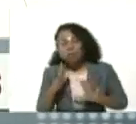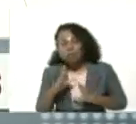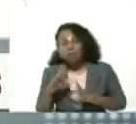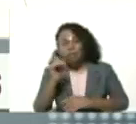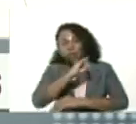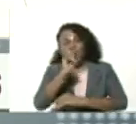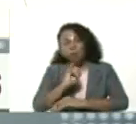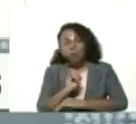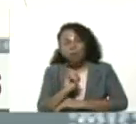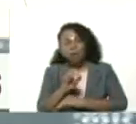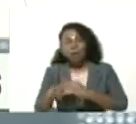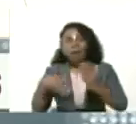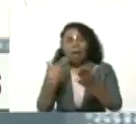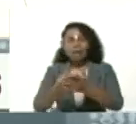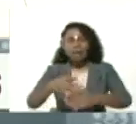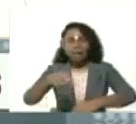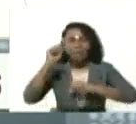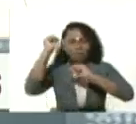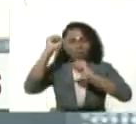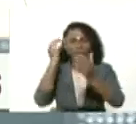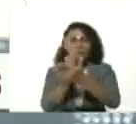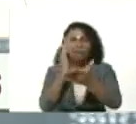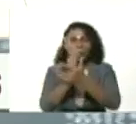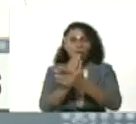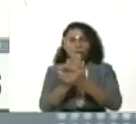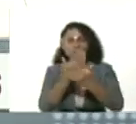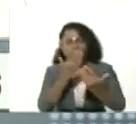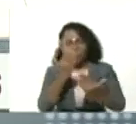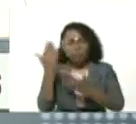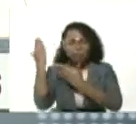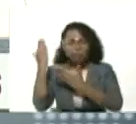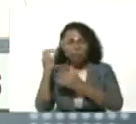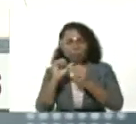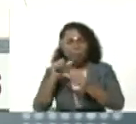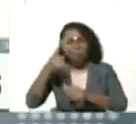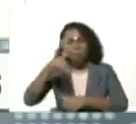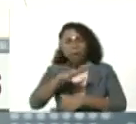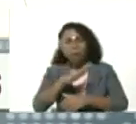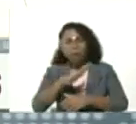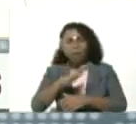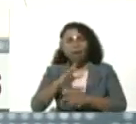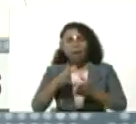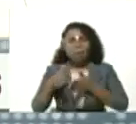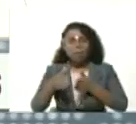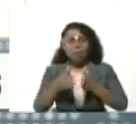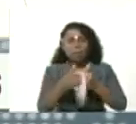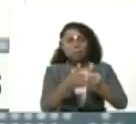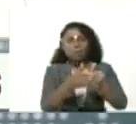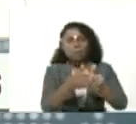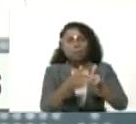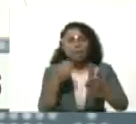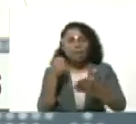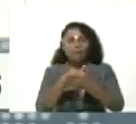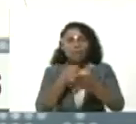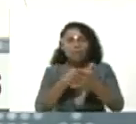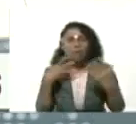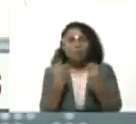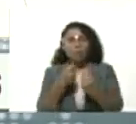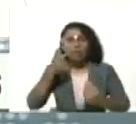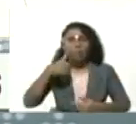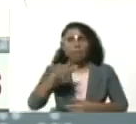Zulia, hasta la victoria siempre. Váyanse a los pueblos, a los canales, a la batalla junto al